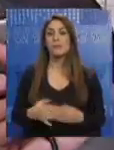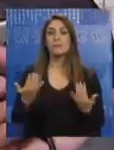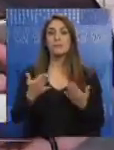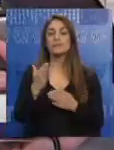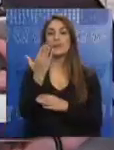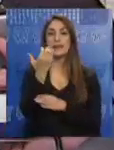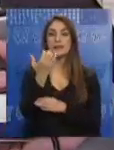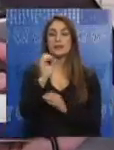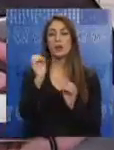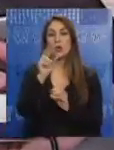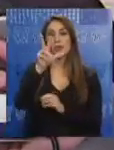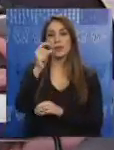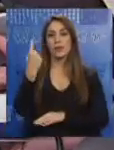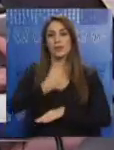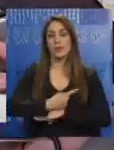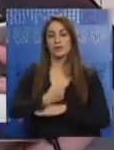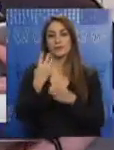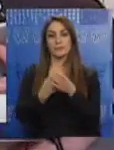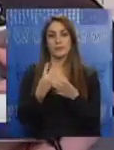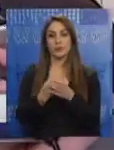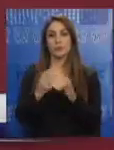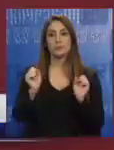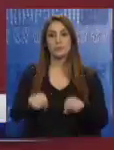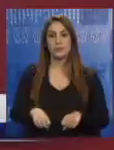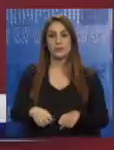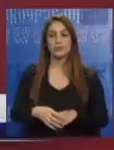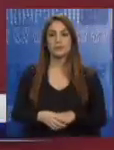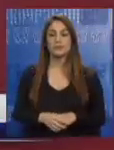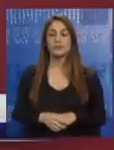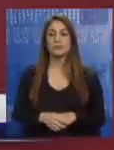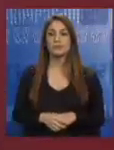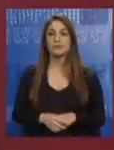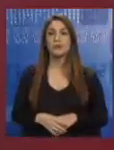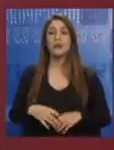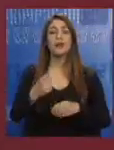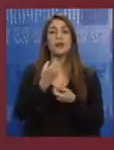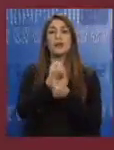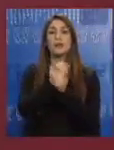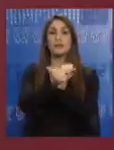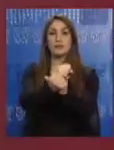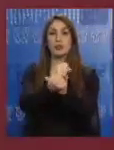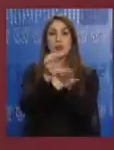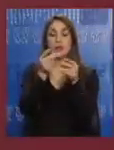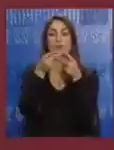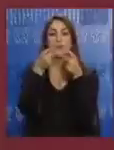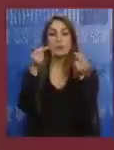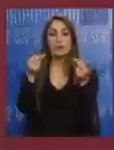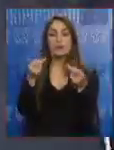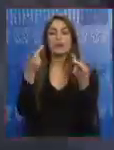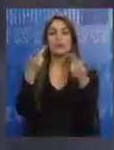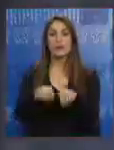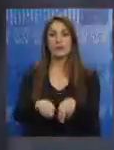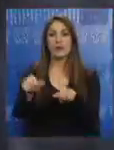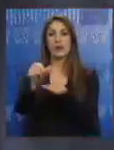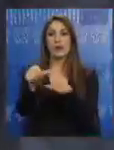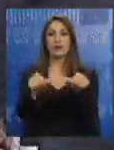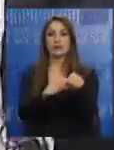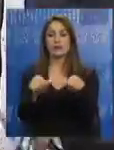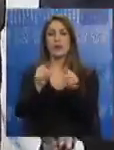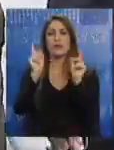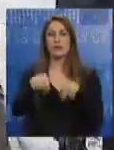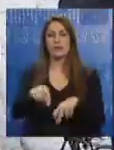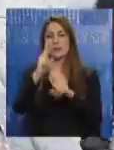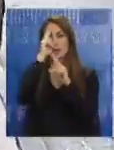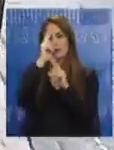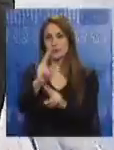a 30 días de prisión al que quiera alterar los precios. Representantes de la Defensoría del Pueblo también asesoraron a ciudadanos para hacer respetar los